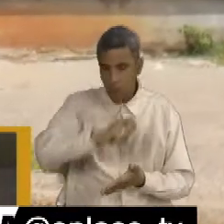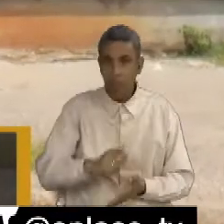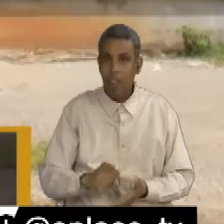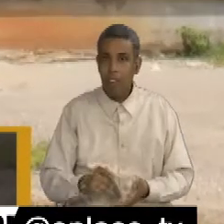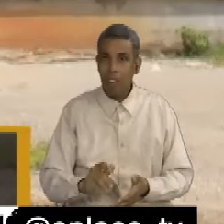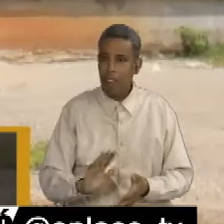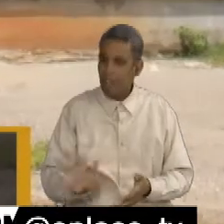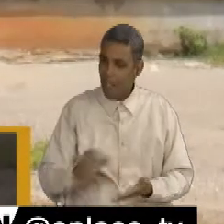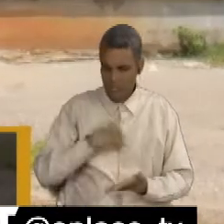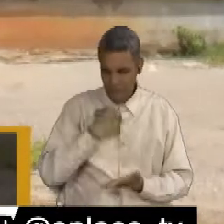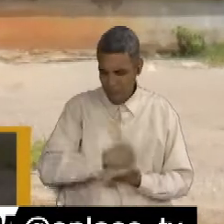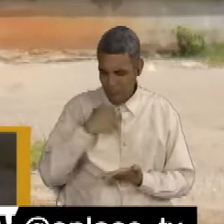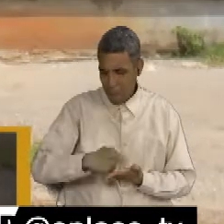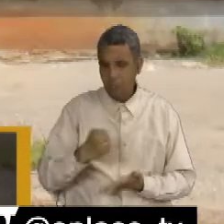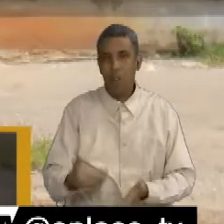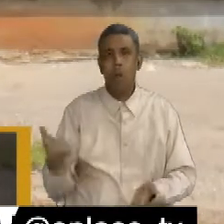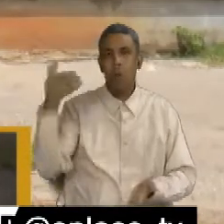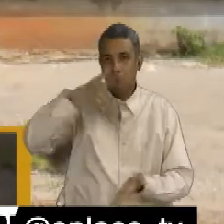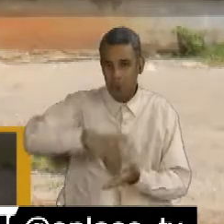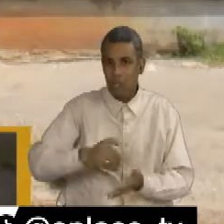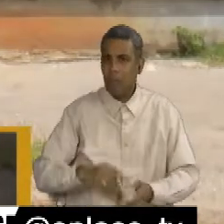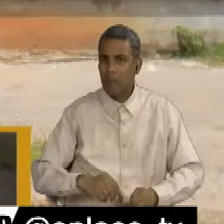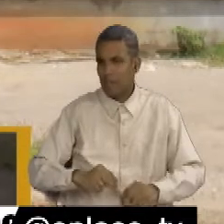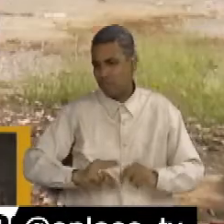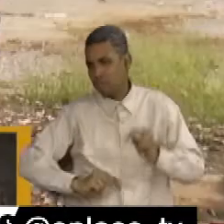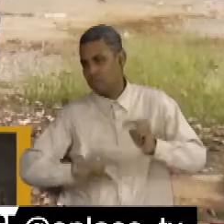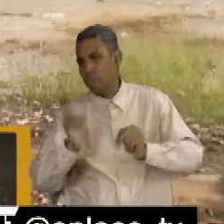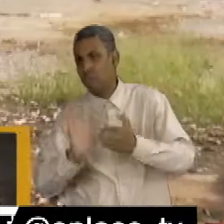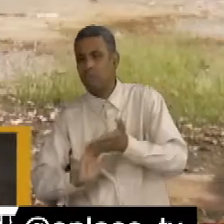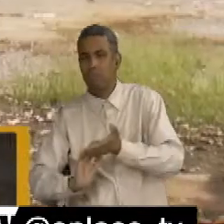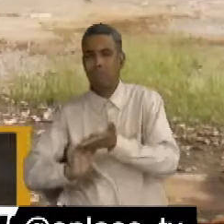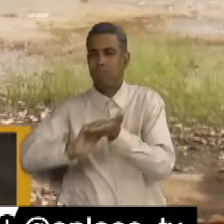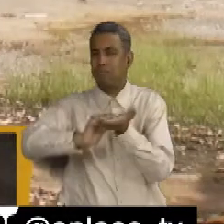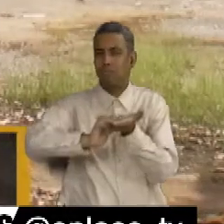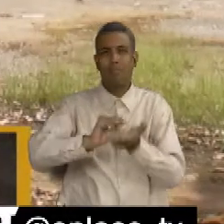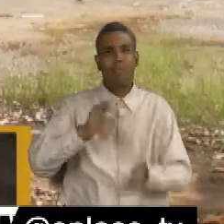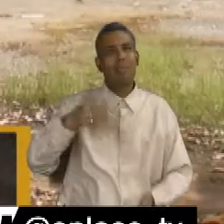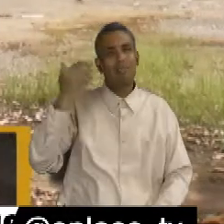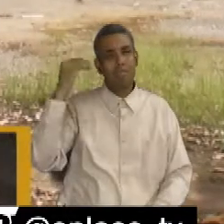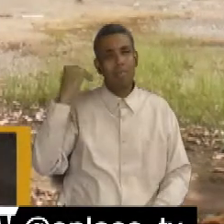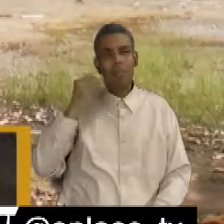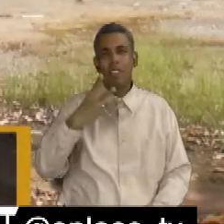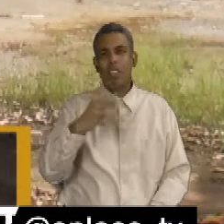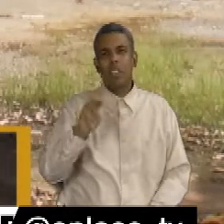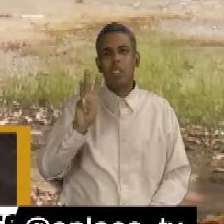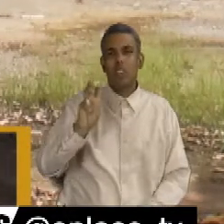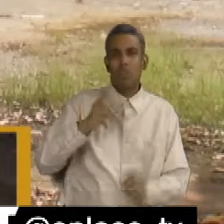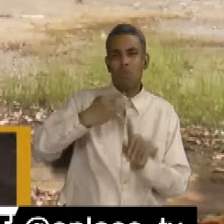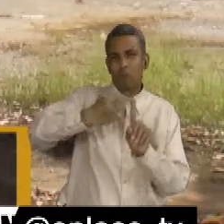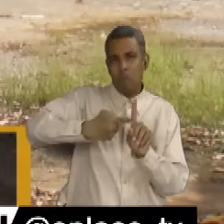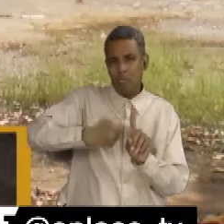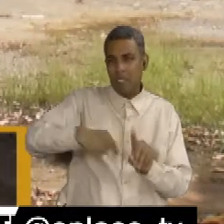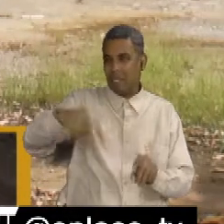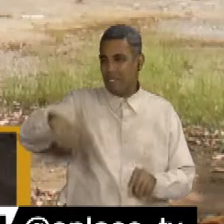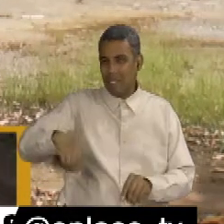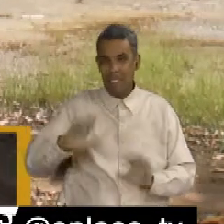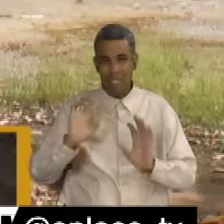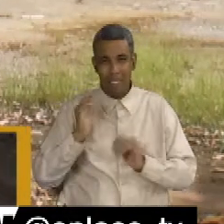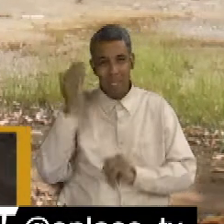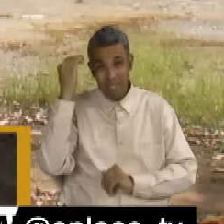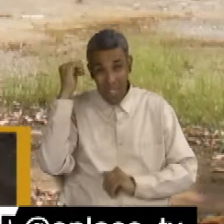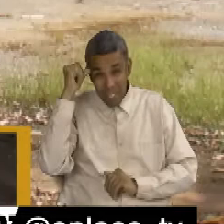meses abandonada completamente, donde tuvimos saqueos, donde tuvimos una cantidad de situaciones